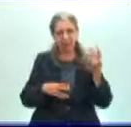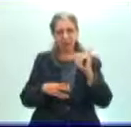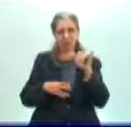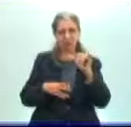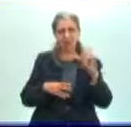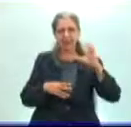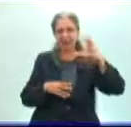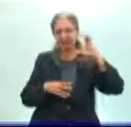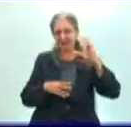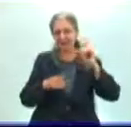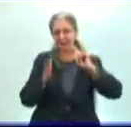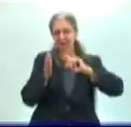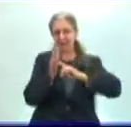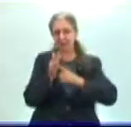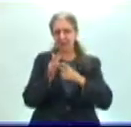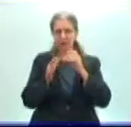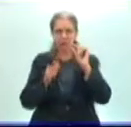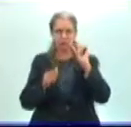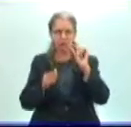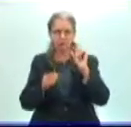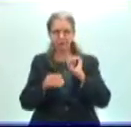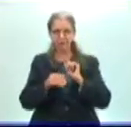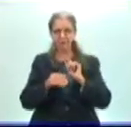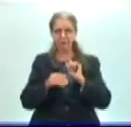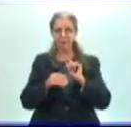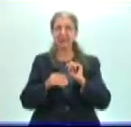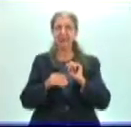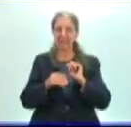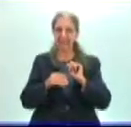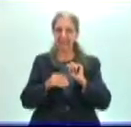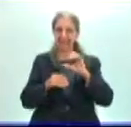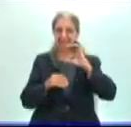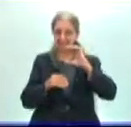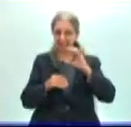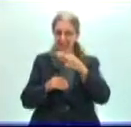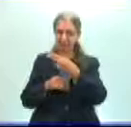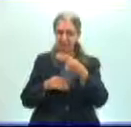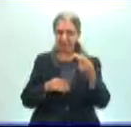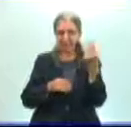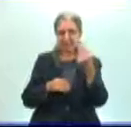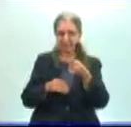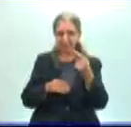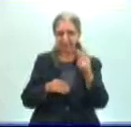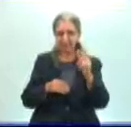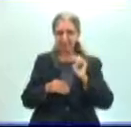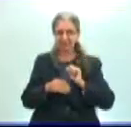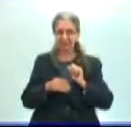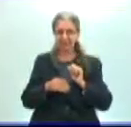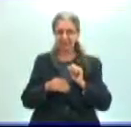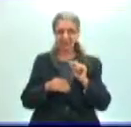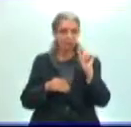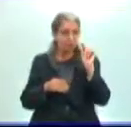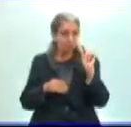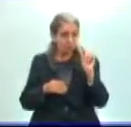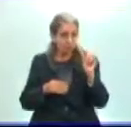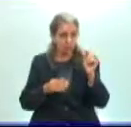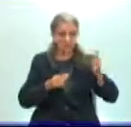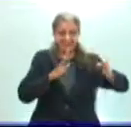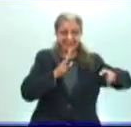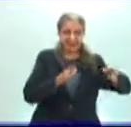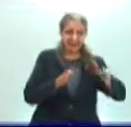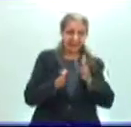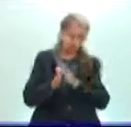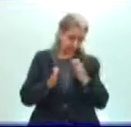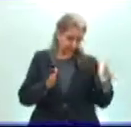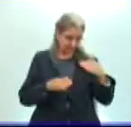C por Q. C es la hipotenusa y Q es el segmento que le corresponde